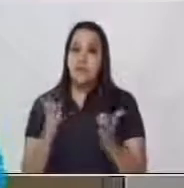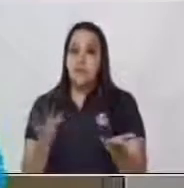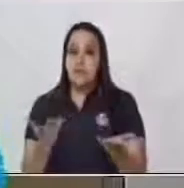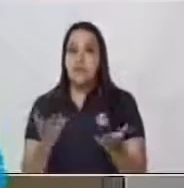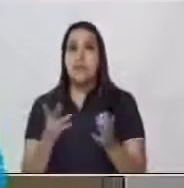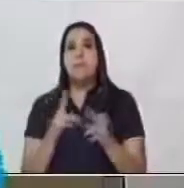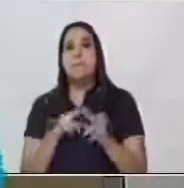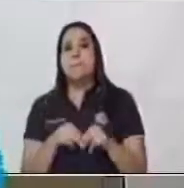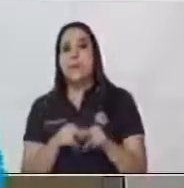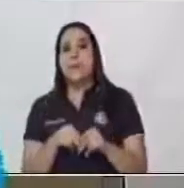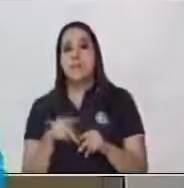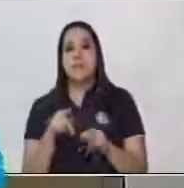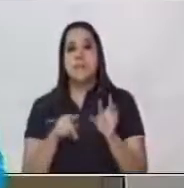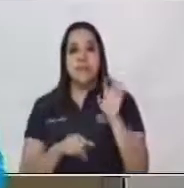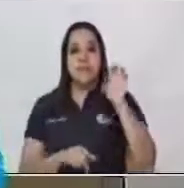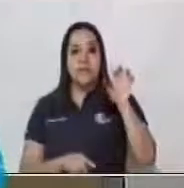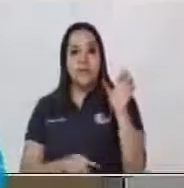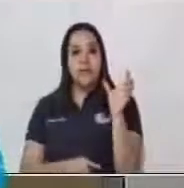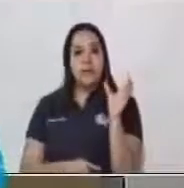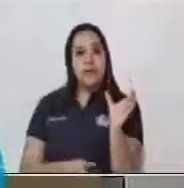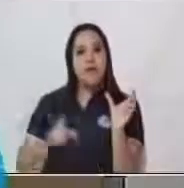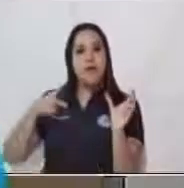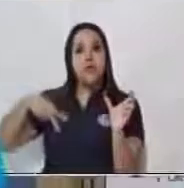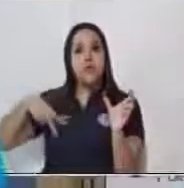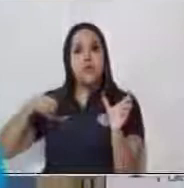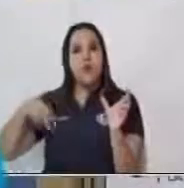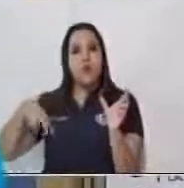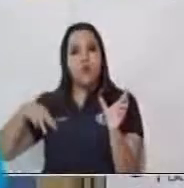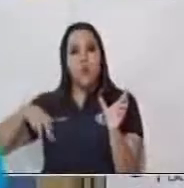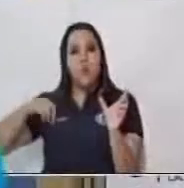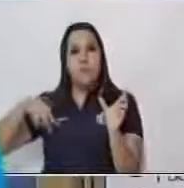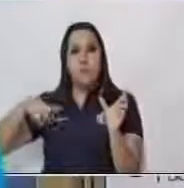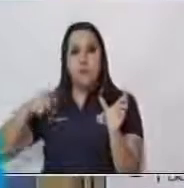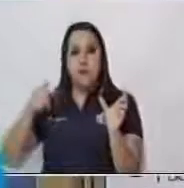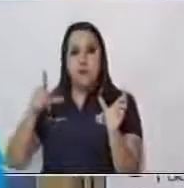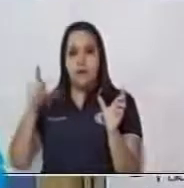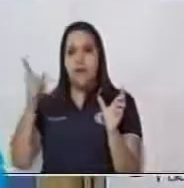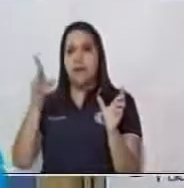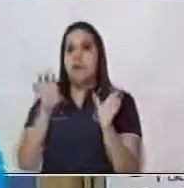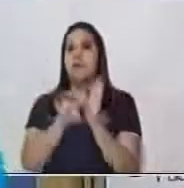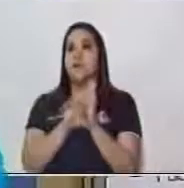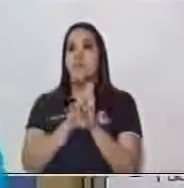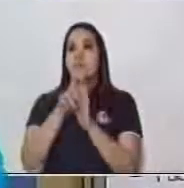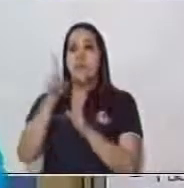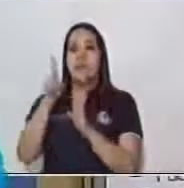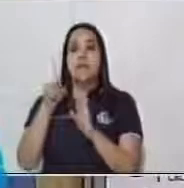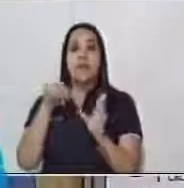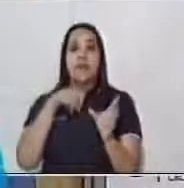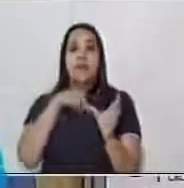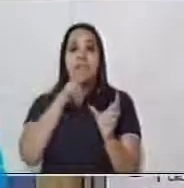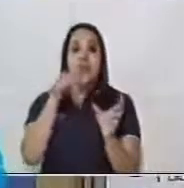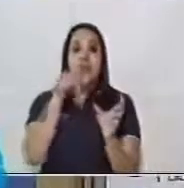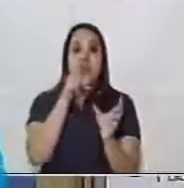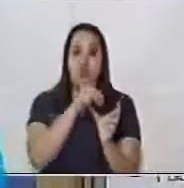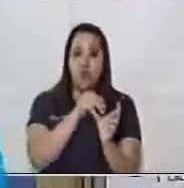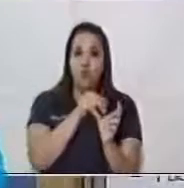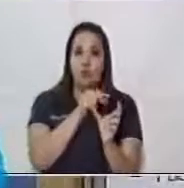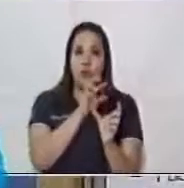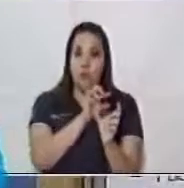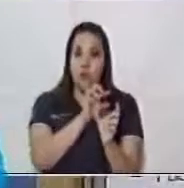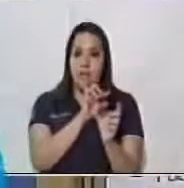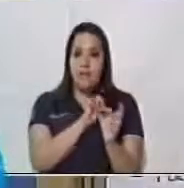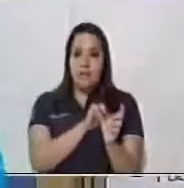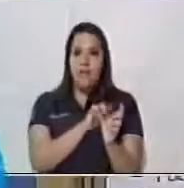que tienen un predicado nominal, es decir, que el núcleo del predicado es un nombre